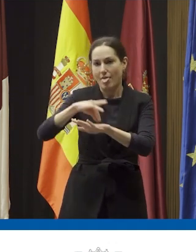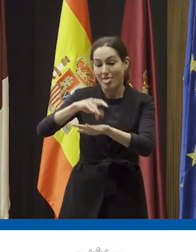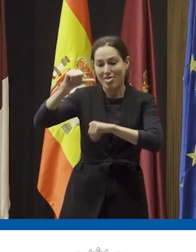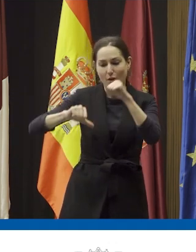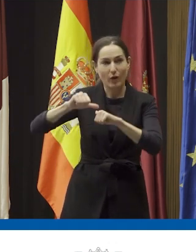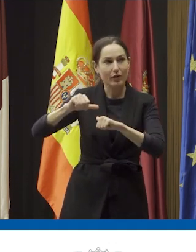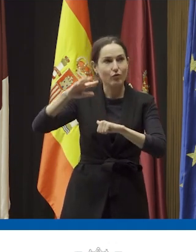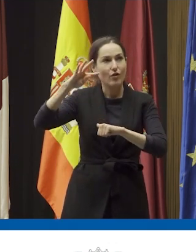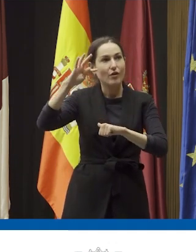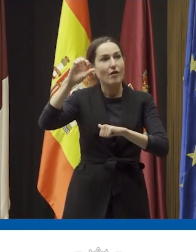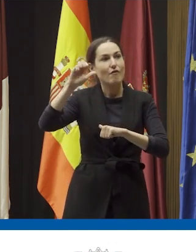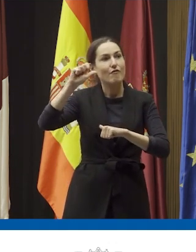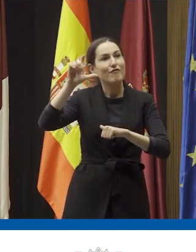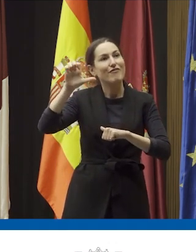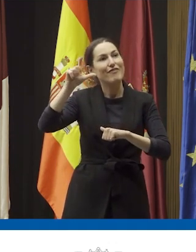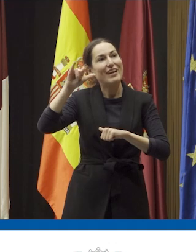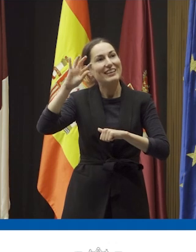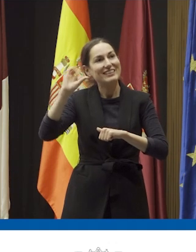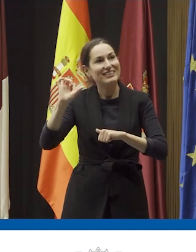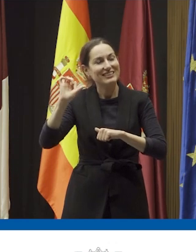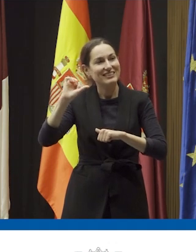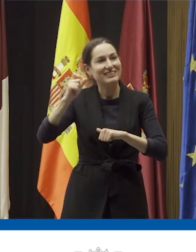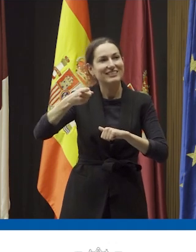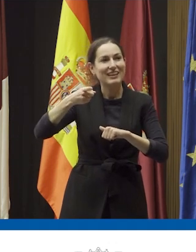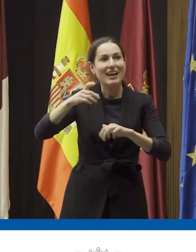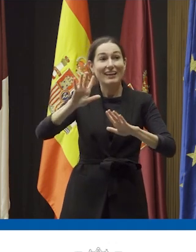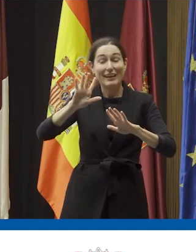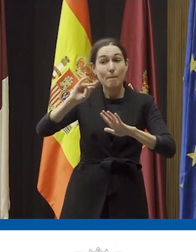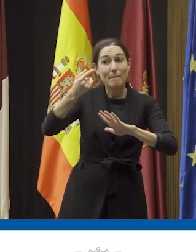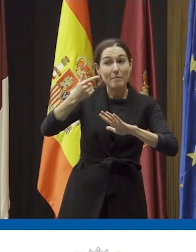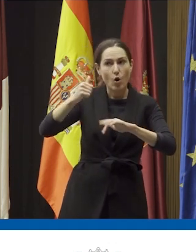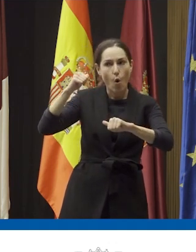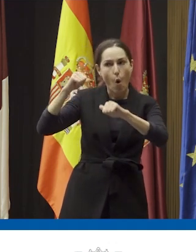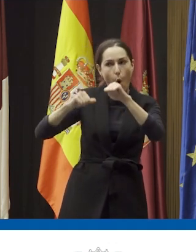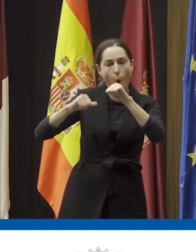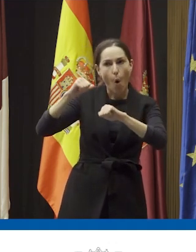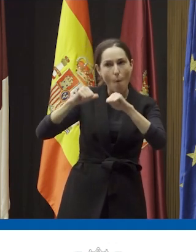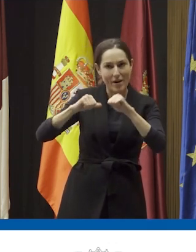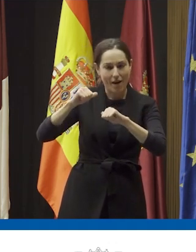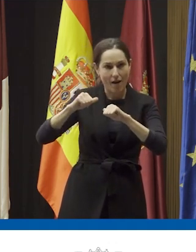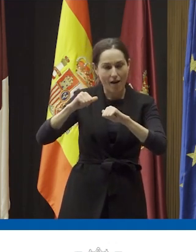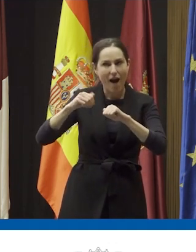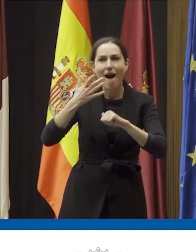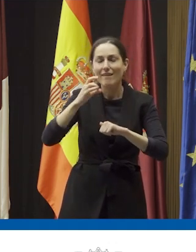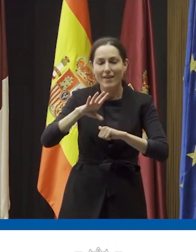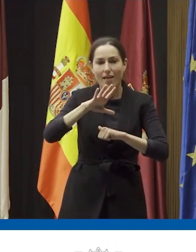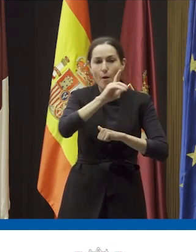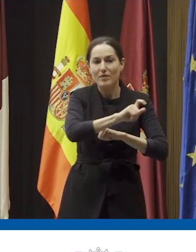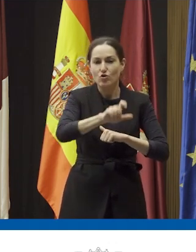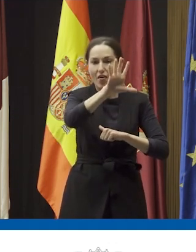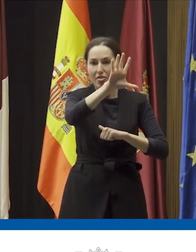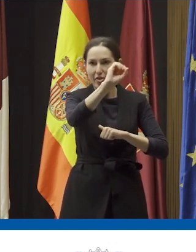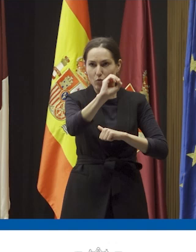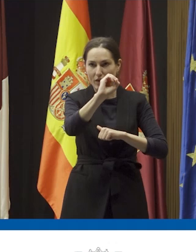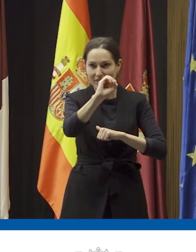Charles-François Félix, que consigue primero operar a más de 50 personas, tuvieran